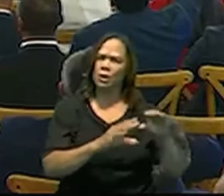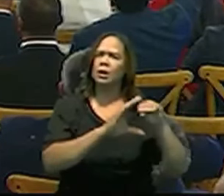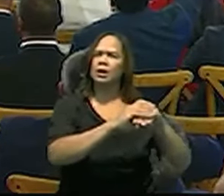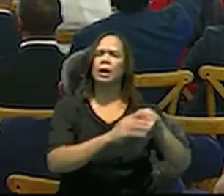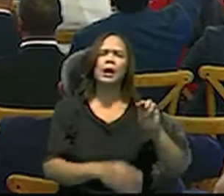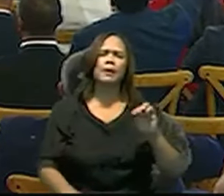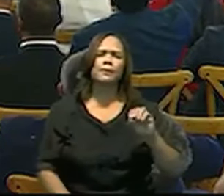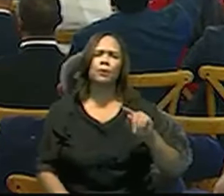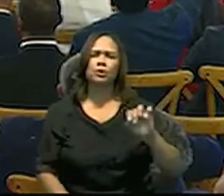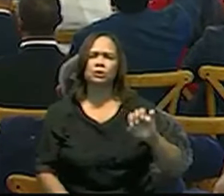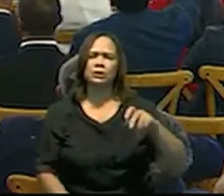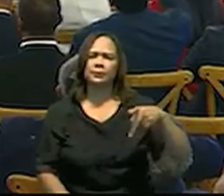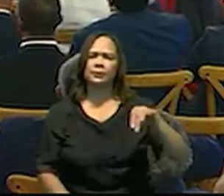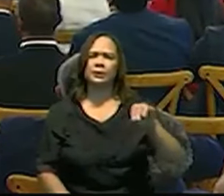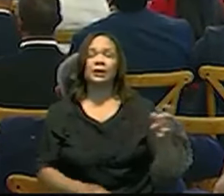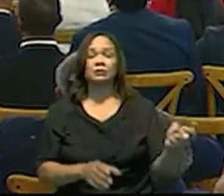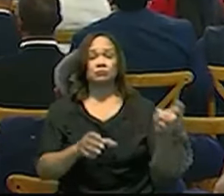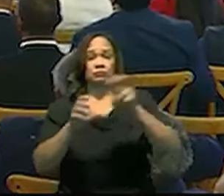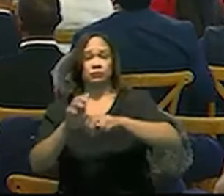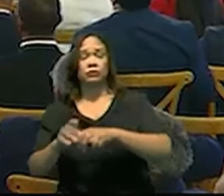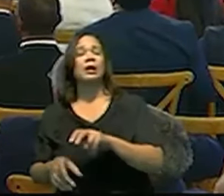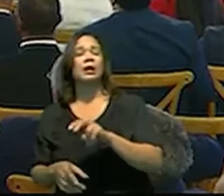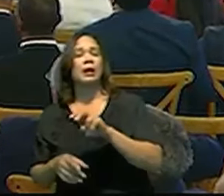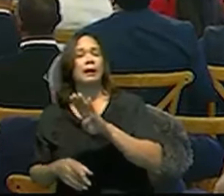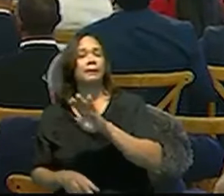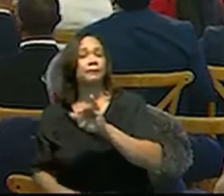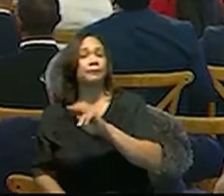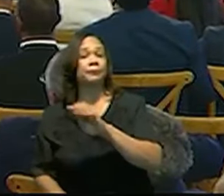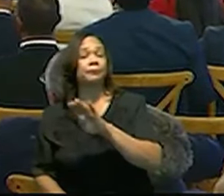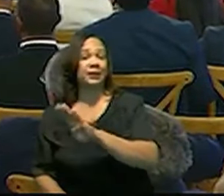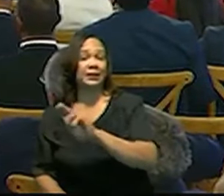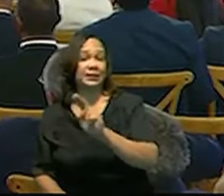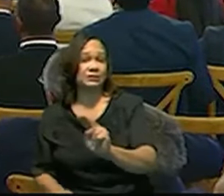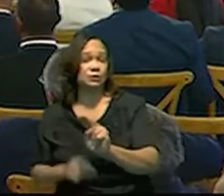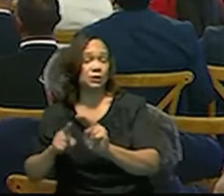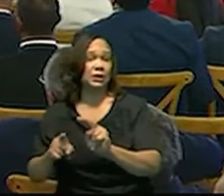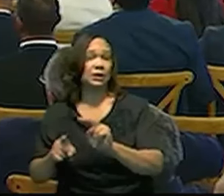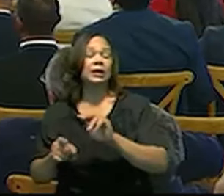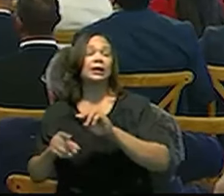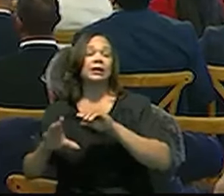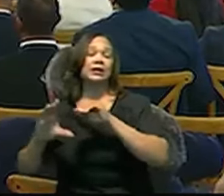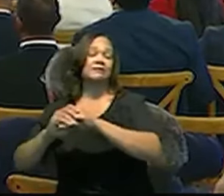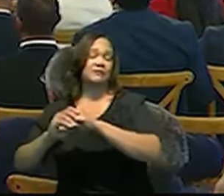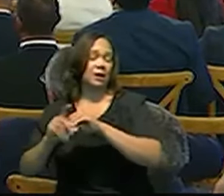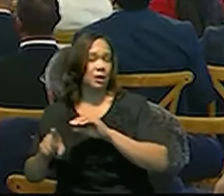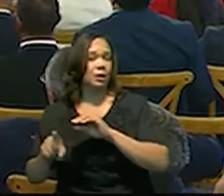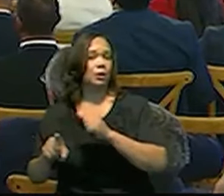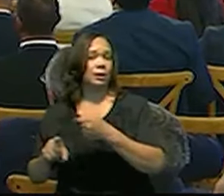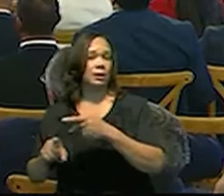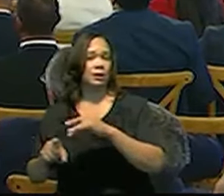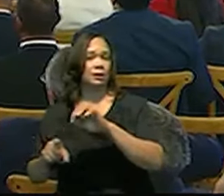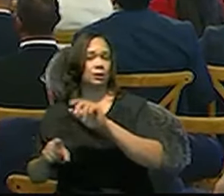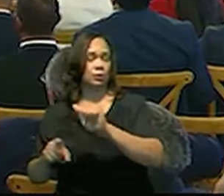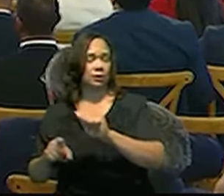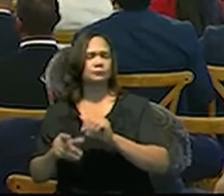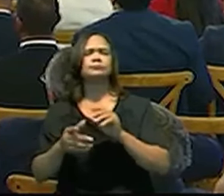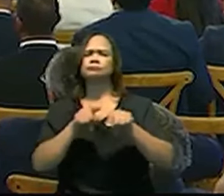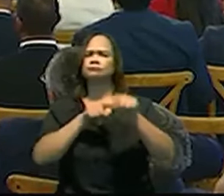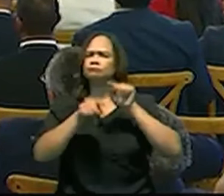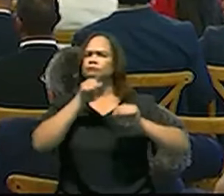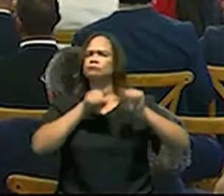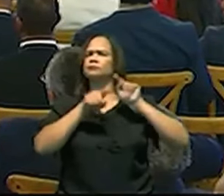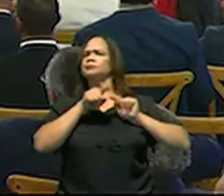de Piedad están traspasados a Bienes Nacionales y al Banco Agrícola. Vamos para atrás, creo que se le dio muy rápido.